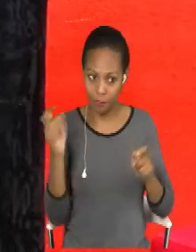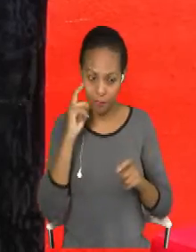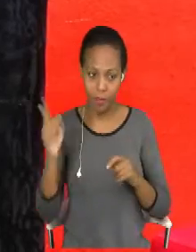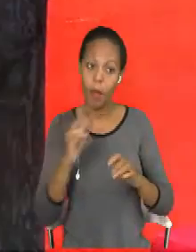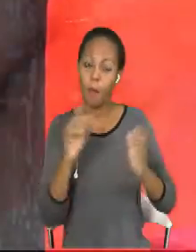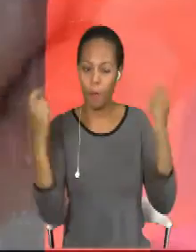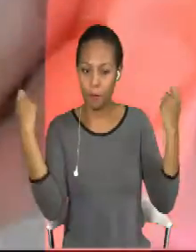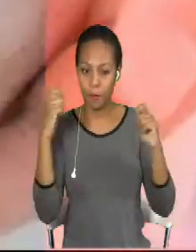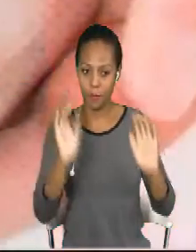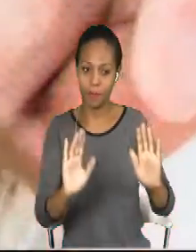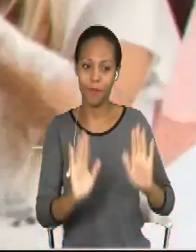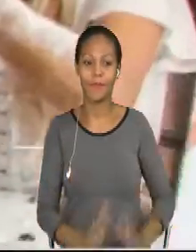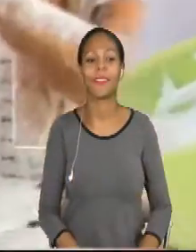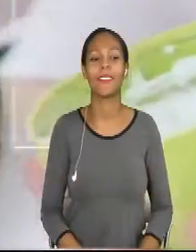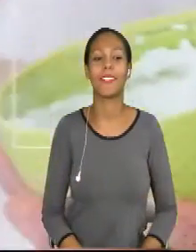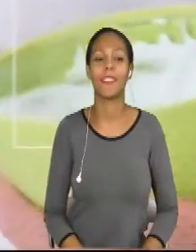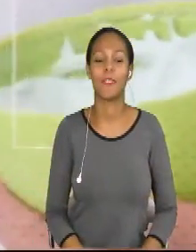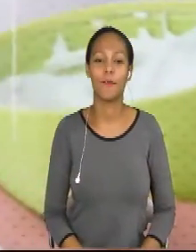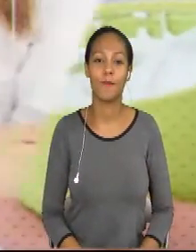y ya regresamos.